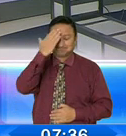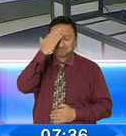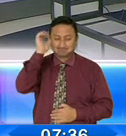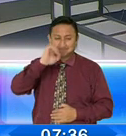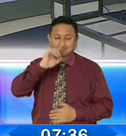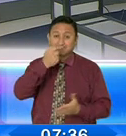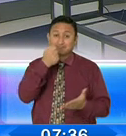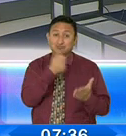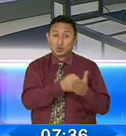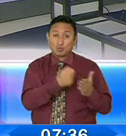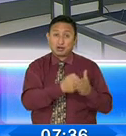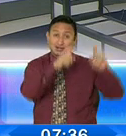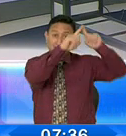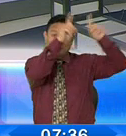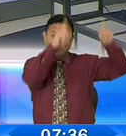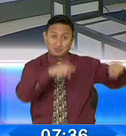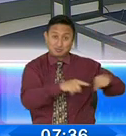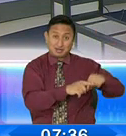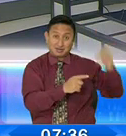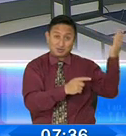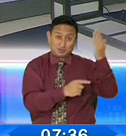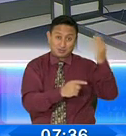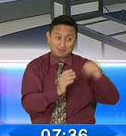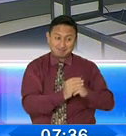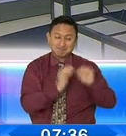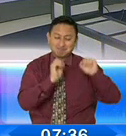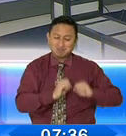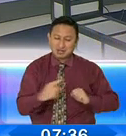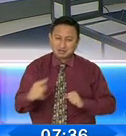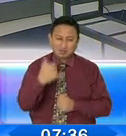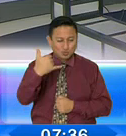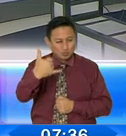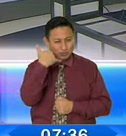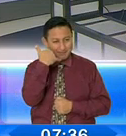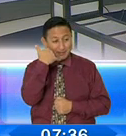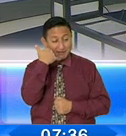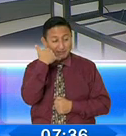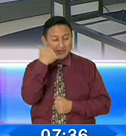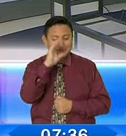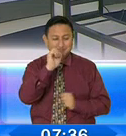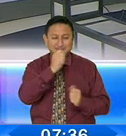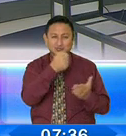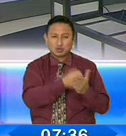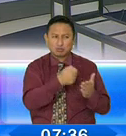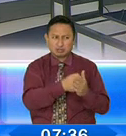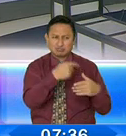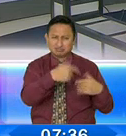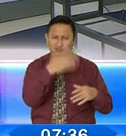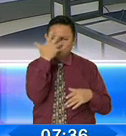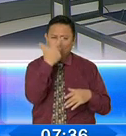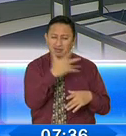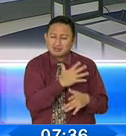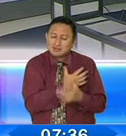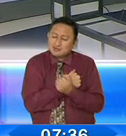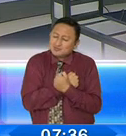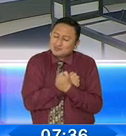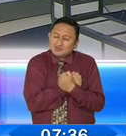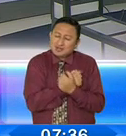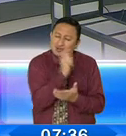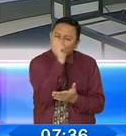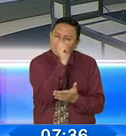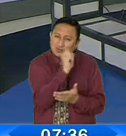ahí está el número telefónico para que ustedes puedan llamar, comunicarse con ellas y adquirir estas bellezas, porque están hechas con el corazón, con el alma.